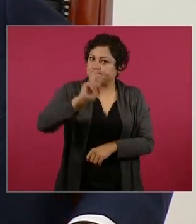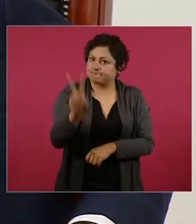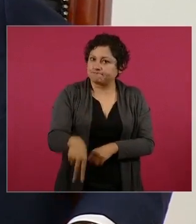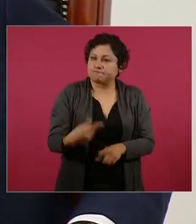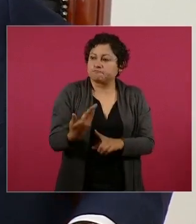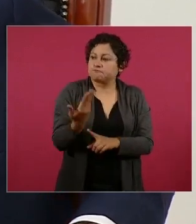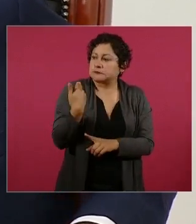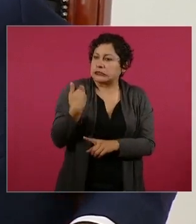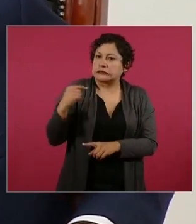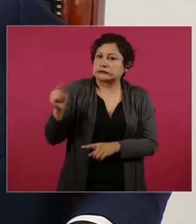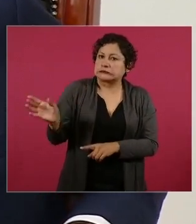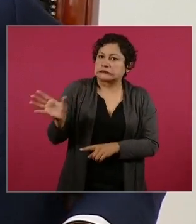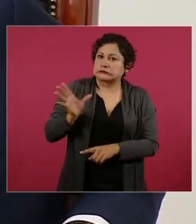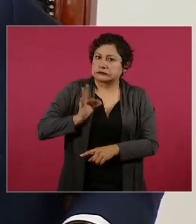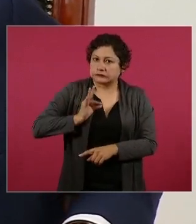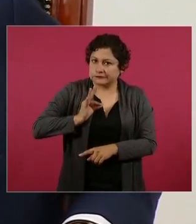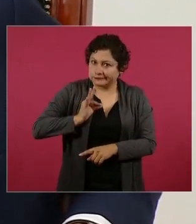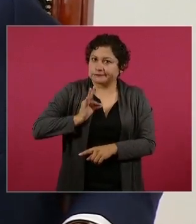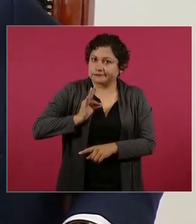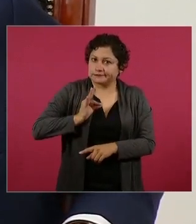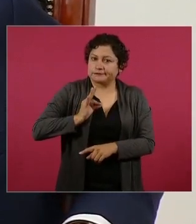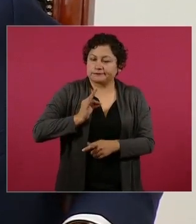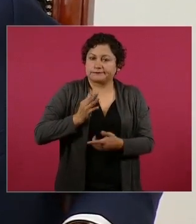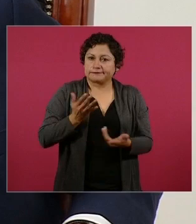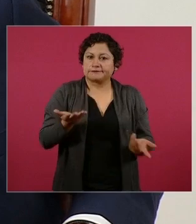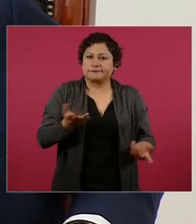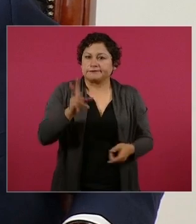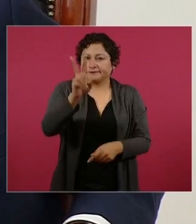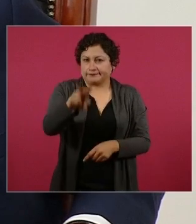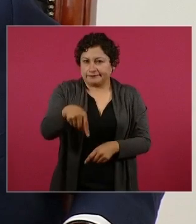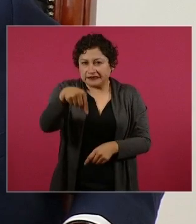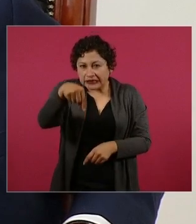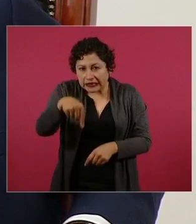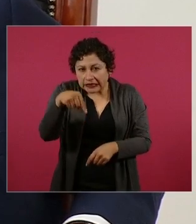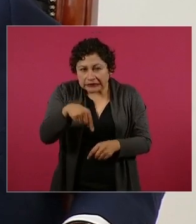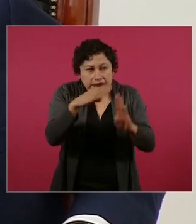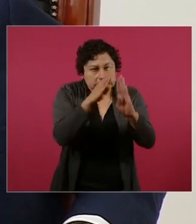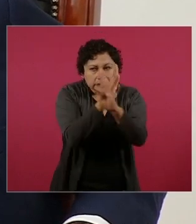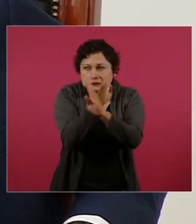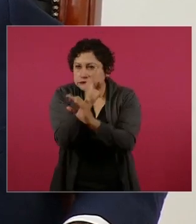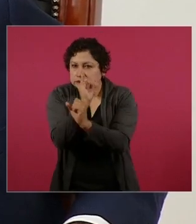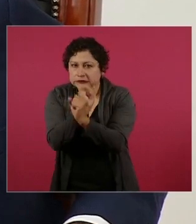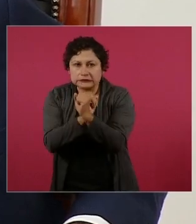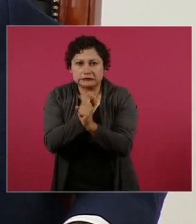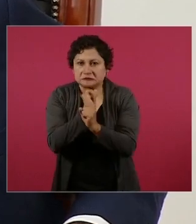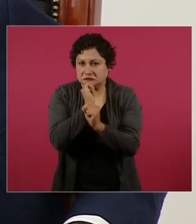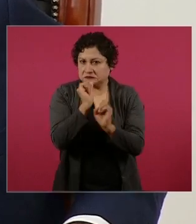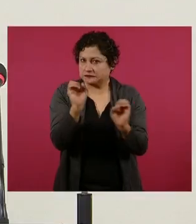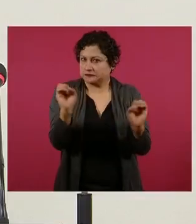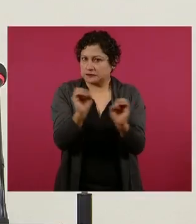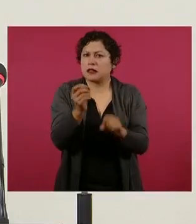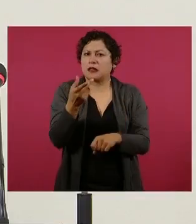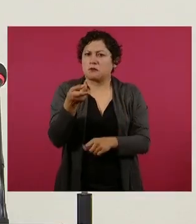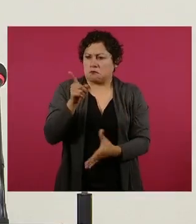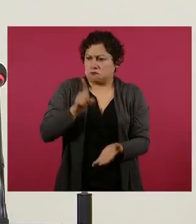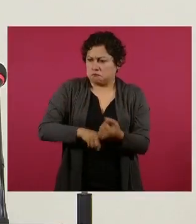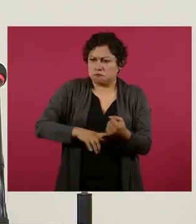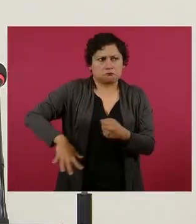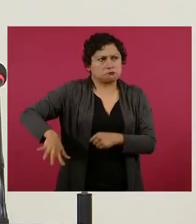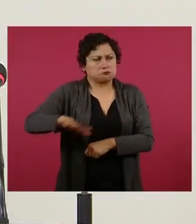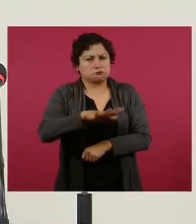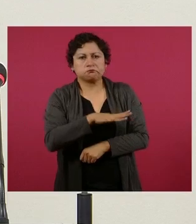han informado, aquí no hay espionaje, pero hay inteligencia.